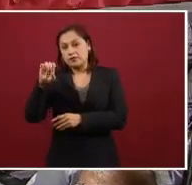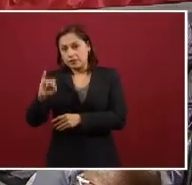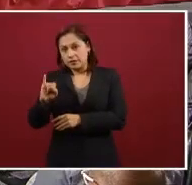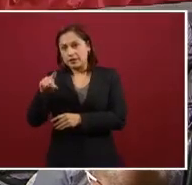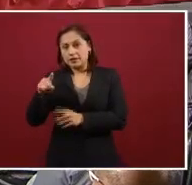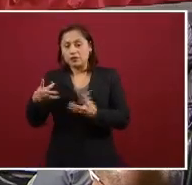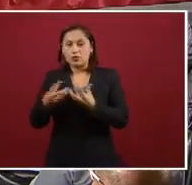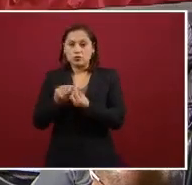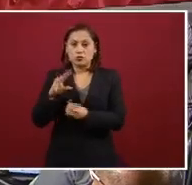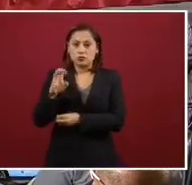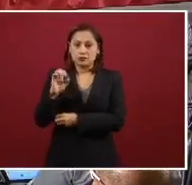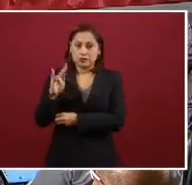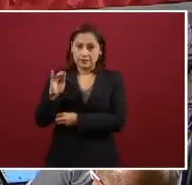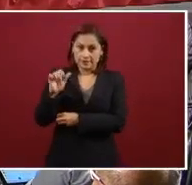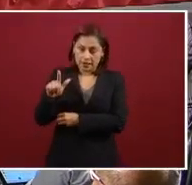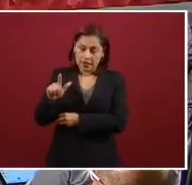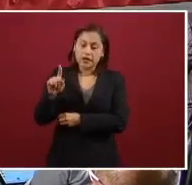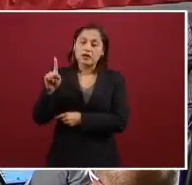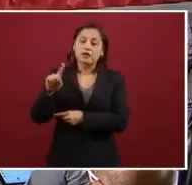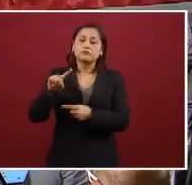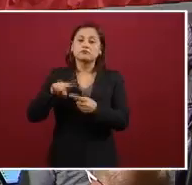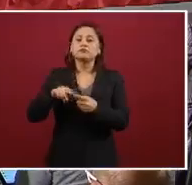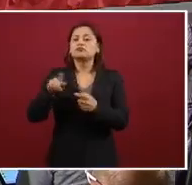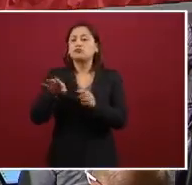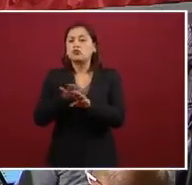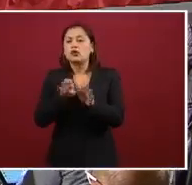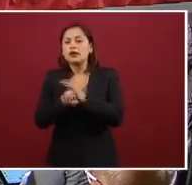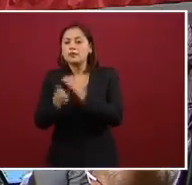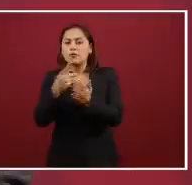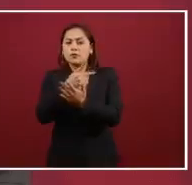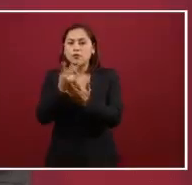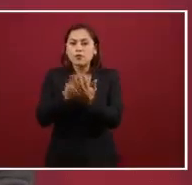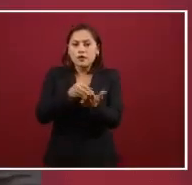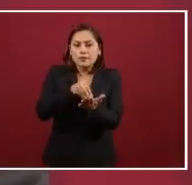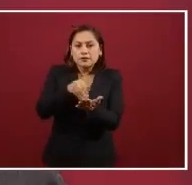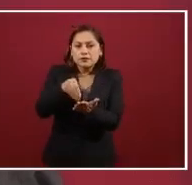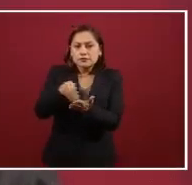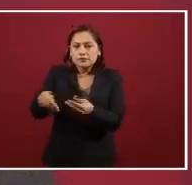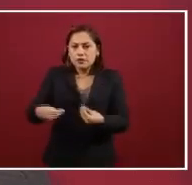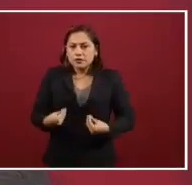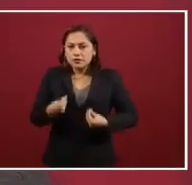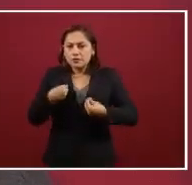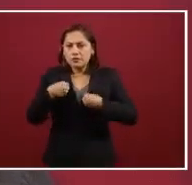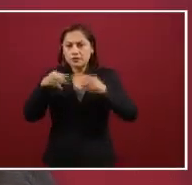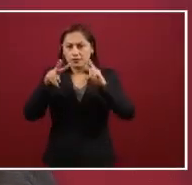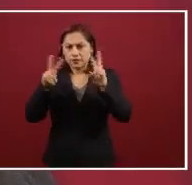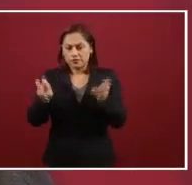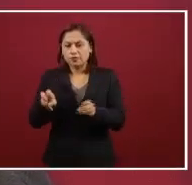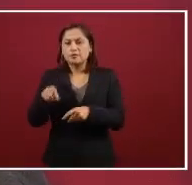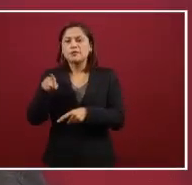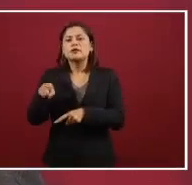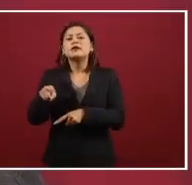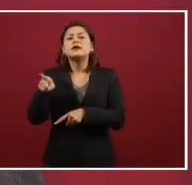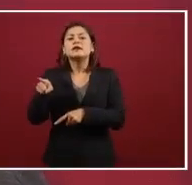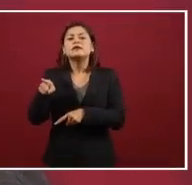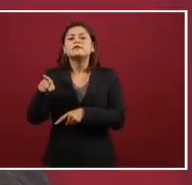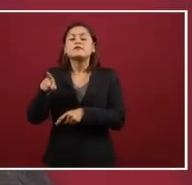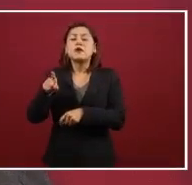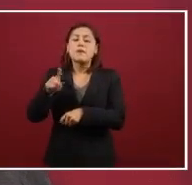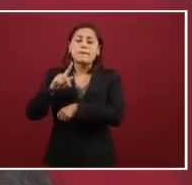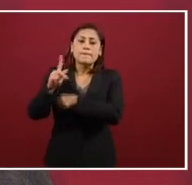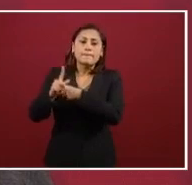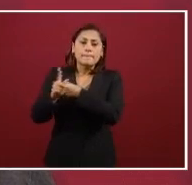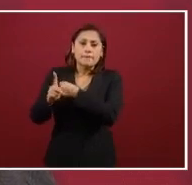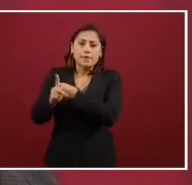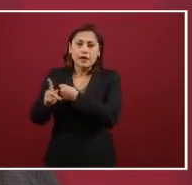El primero es Sembrando Vida, que está dirigido, destinado, orientado a los municipios de los cuales proviene el mayor número